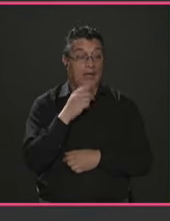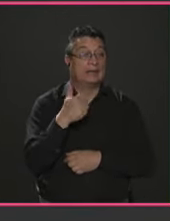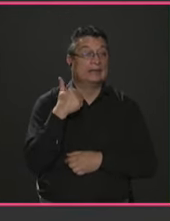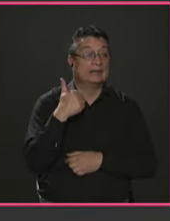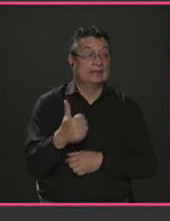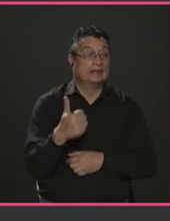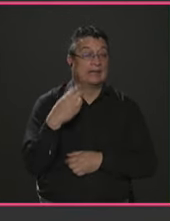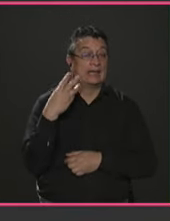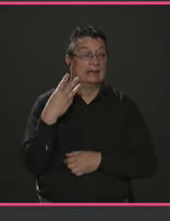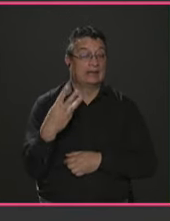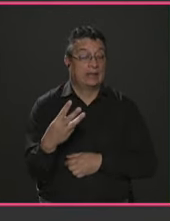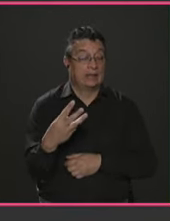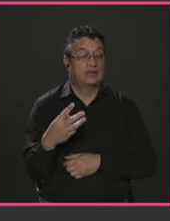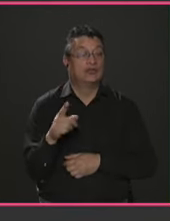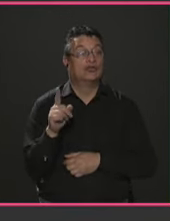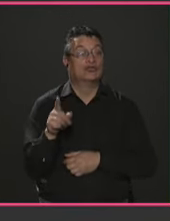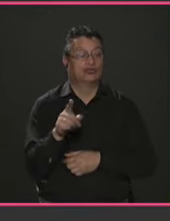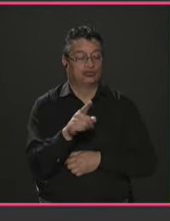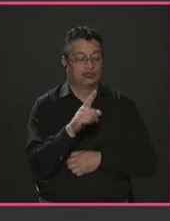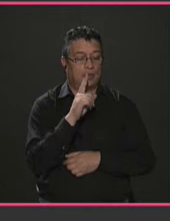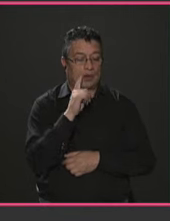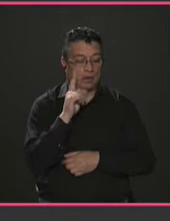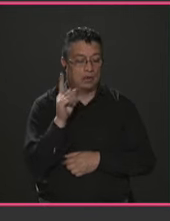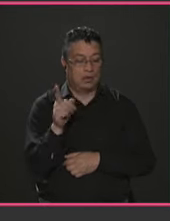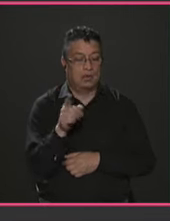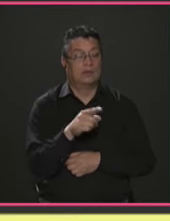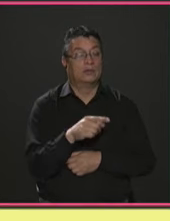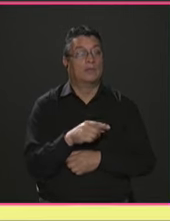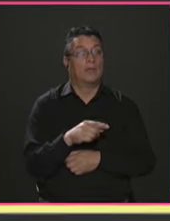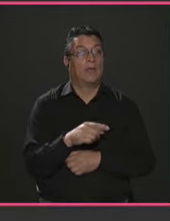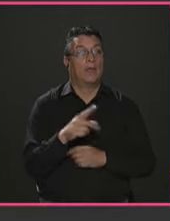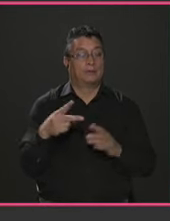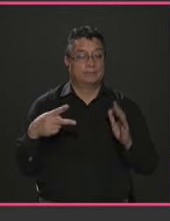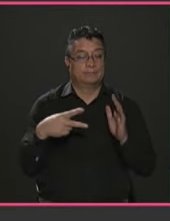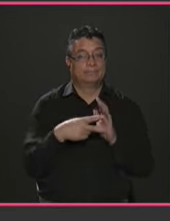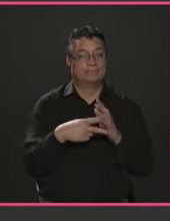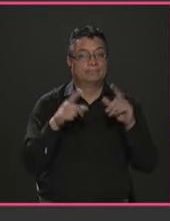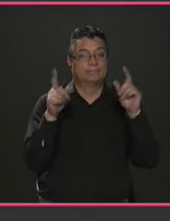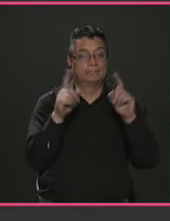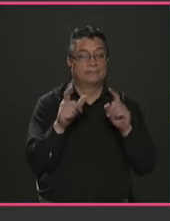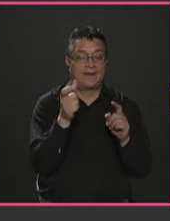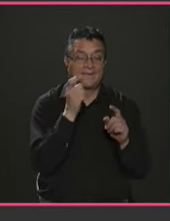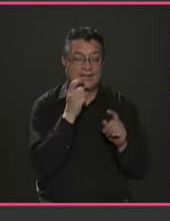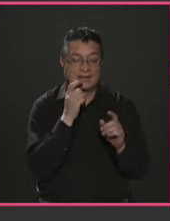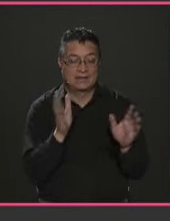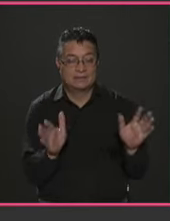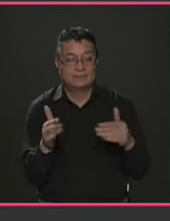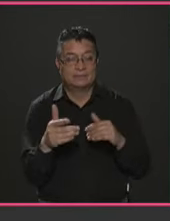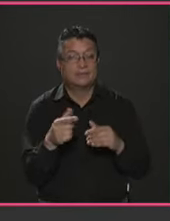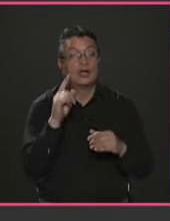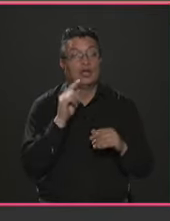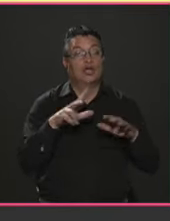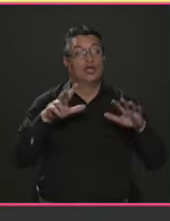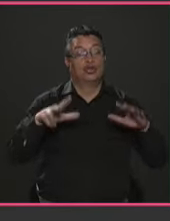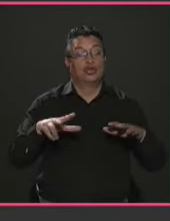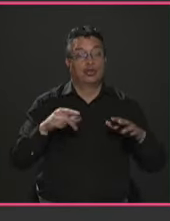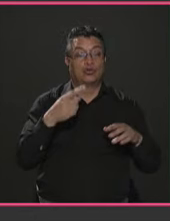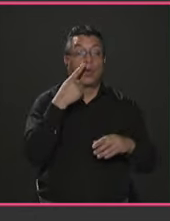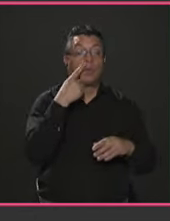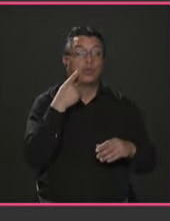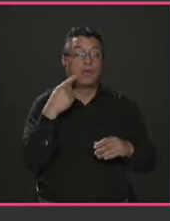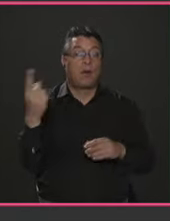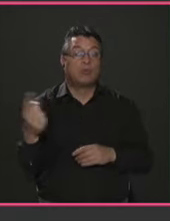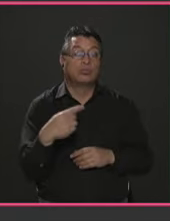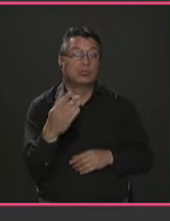63 que son eh eléctricos con batería eléctrica y también tenemos 18 prototipos y